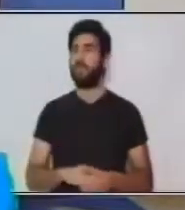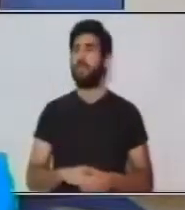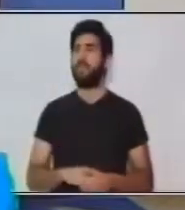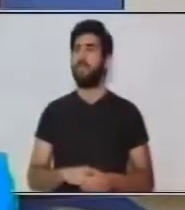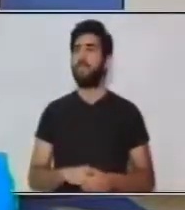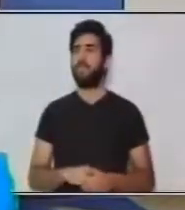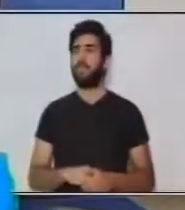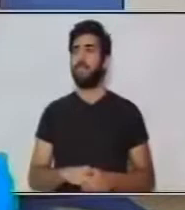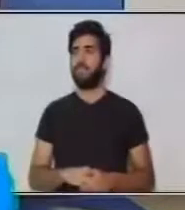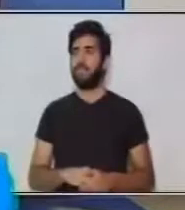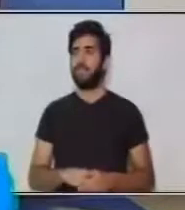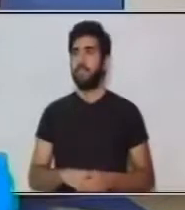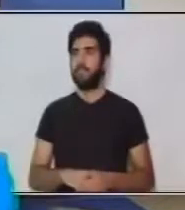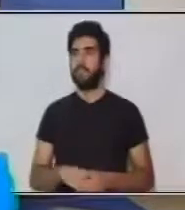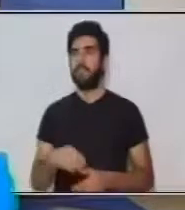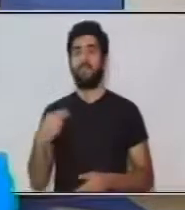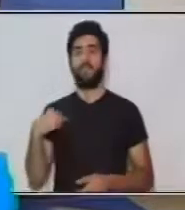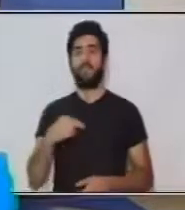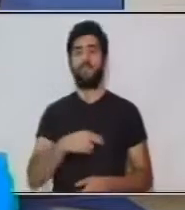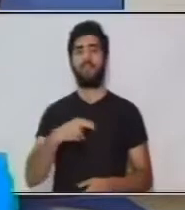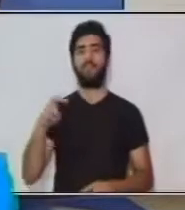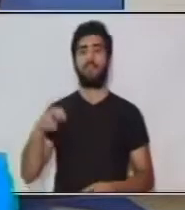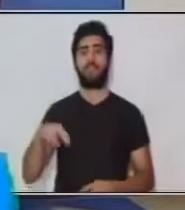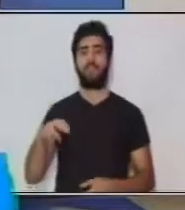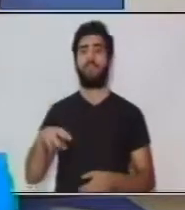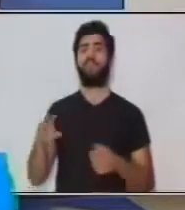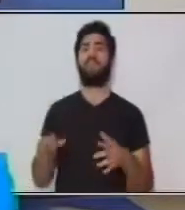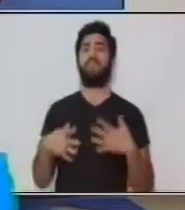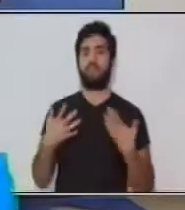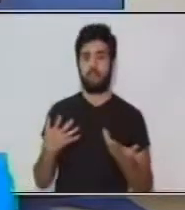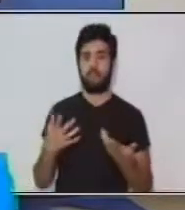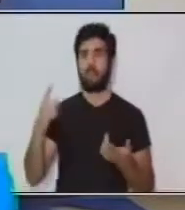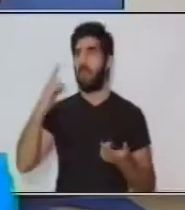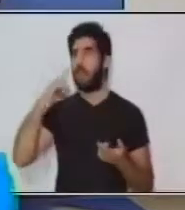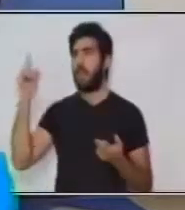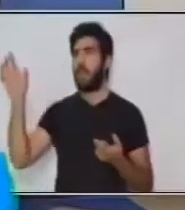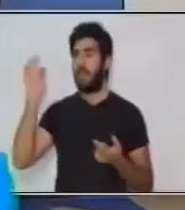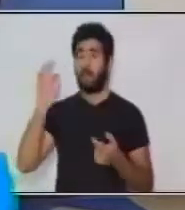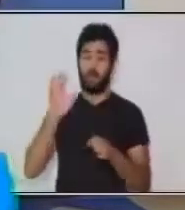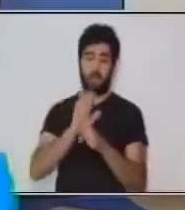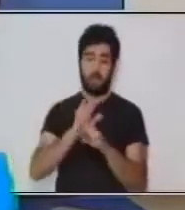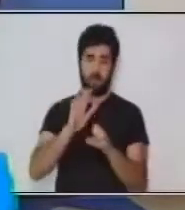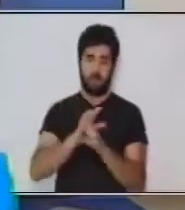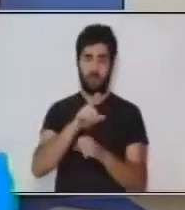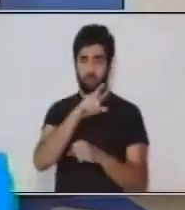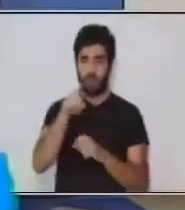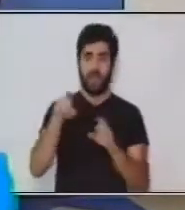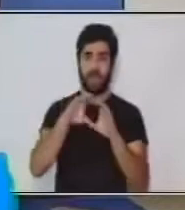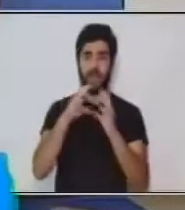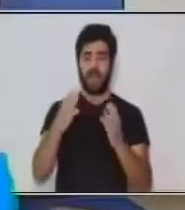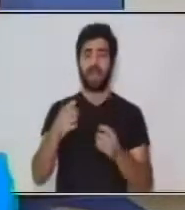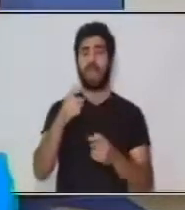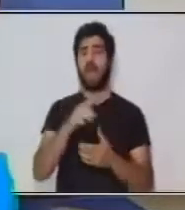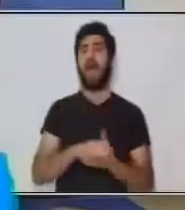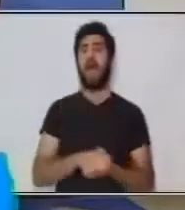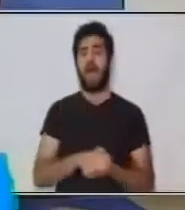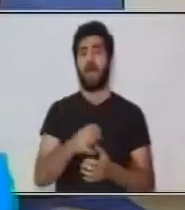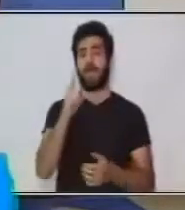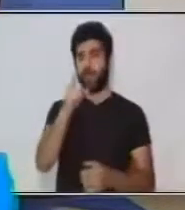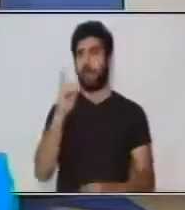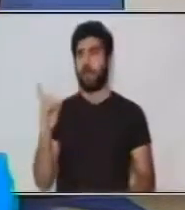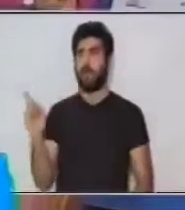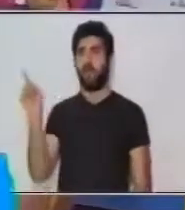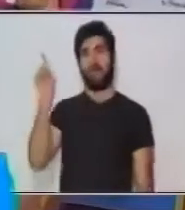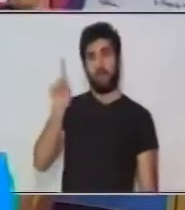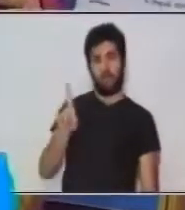esto quiero que tú vayas identificando, si estuviéramos en clase, ¿verdad?, tú estarías pasando al pizarrón